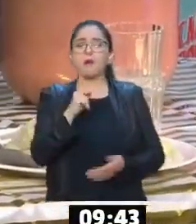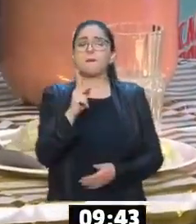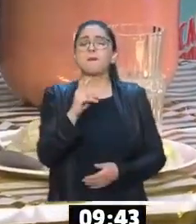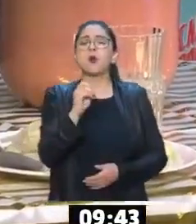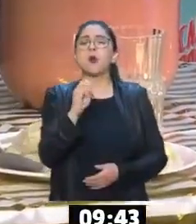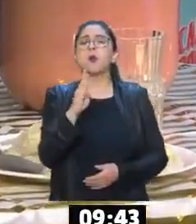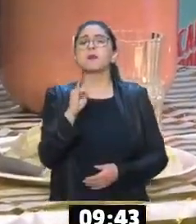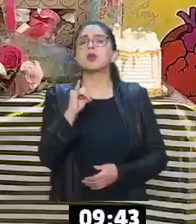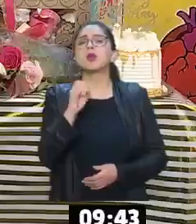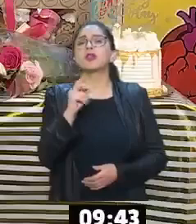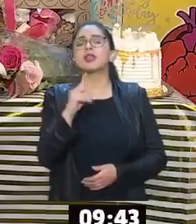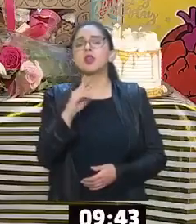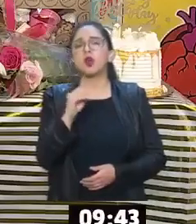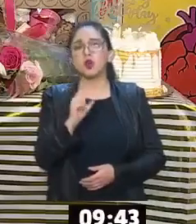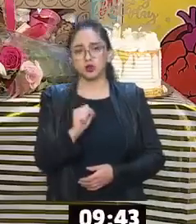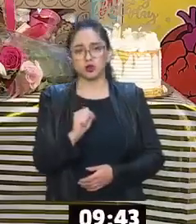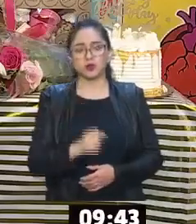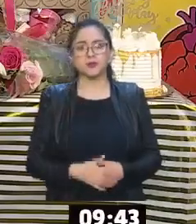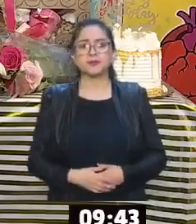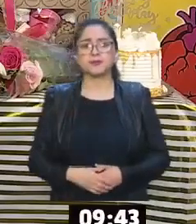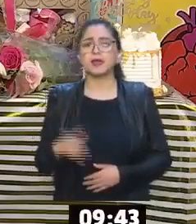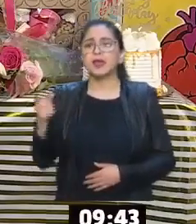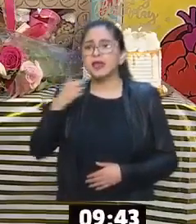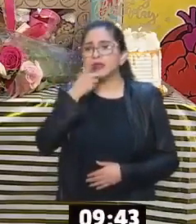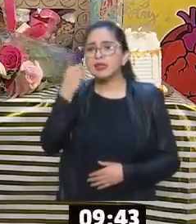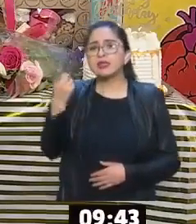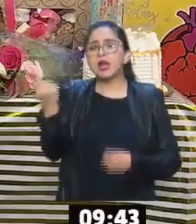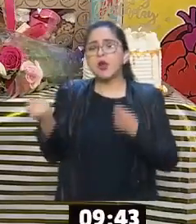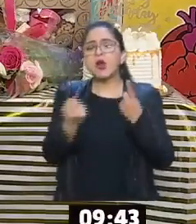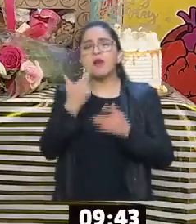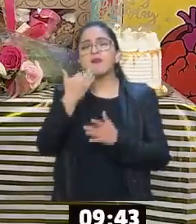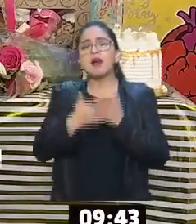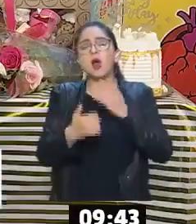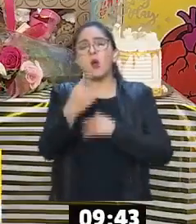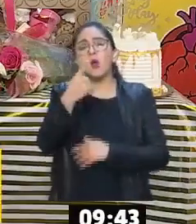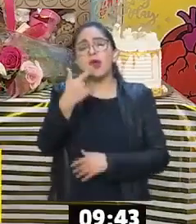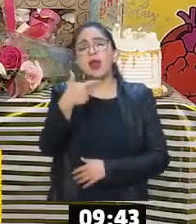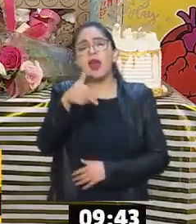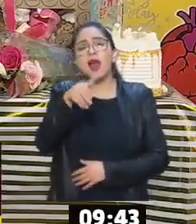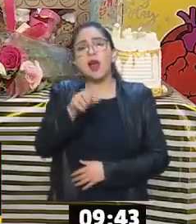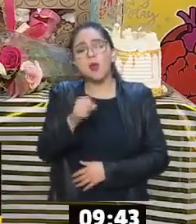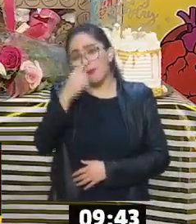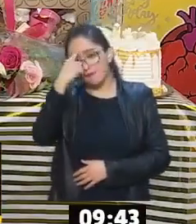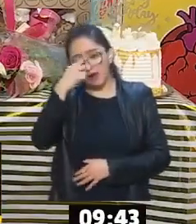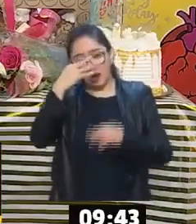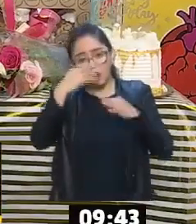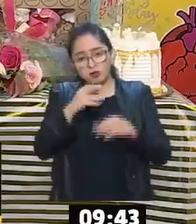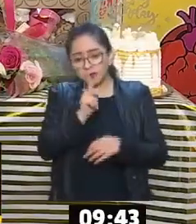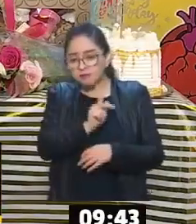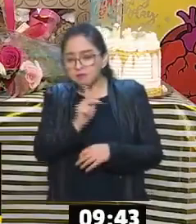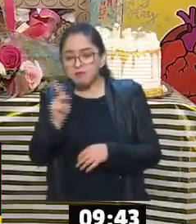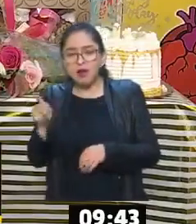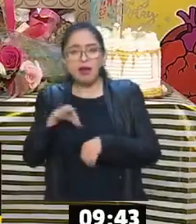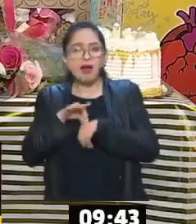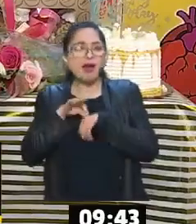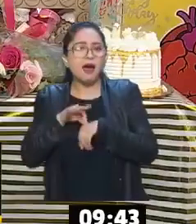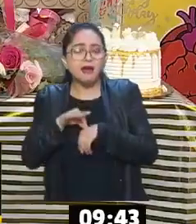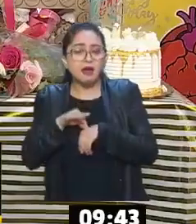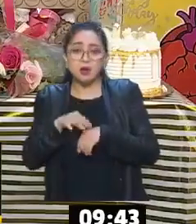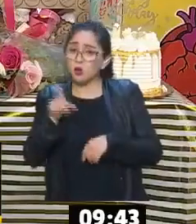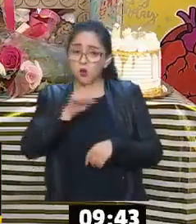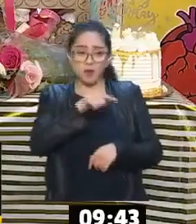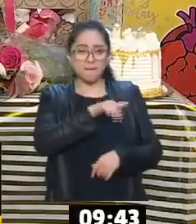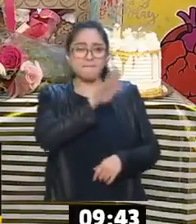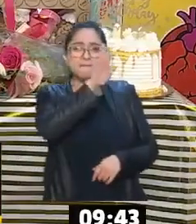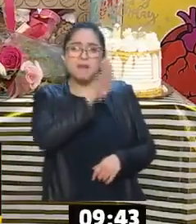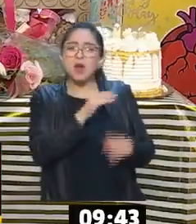gente. A ver, ¿por qué le decían que le faltaba un grado para carne? Por la cantidad de proteína. Gracias. Tiene proteína. Claro. Pero